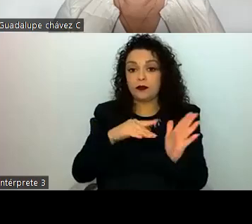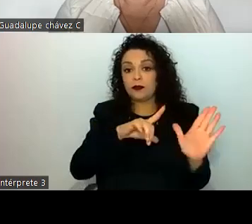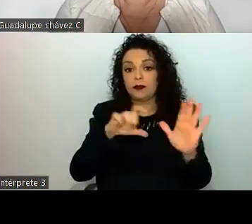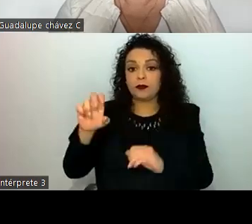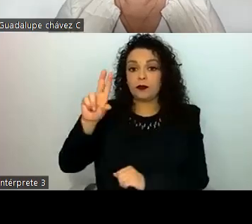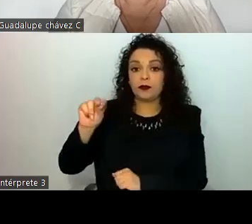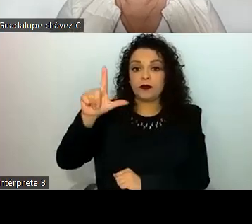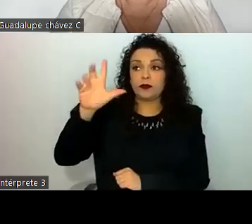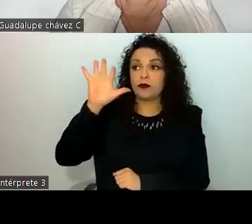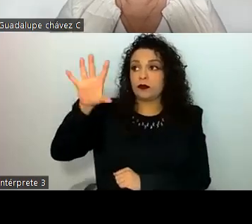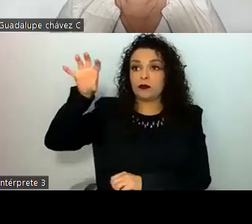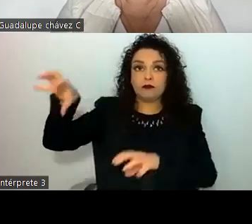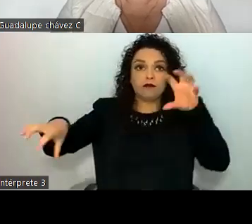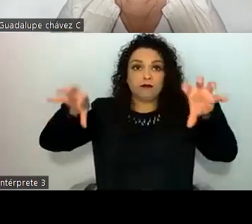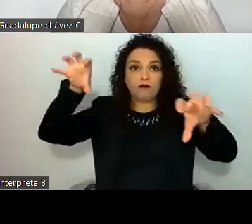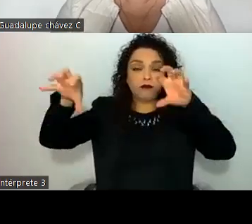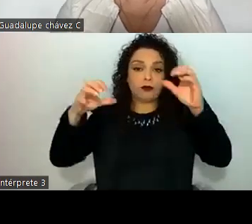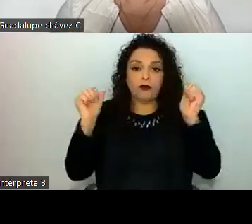a Wi-Fi gratuito.